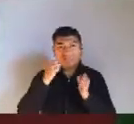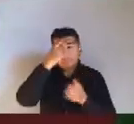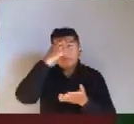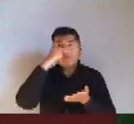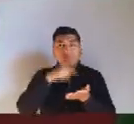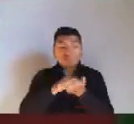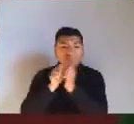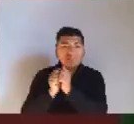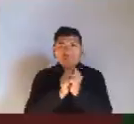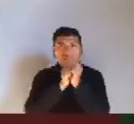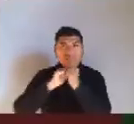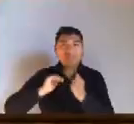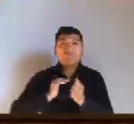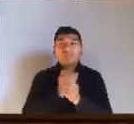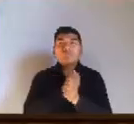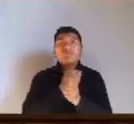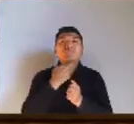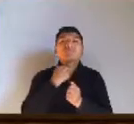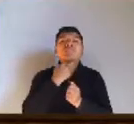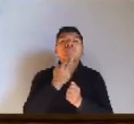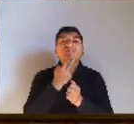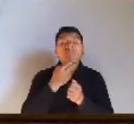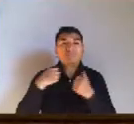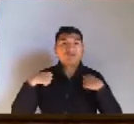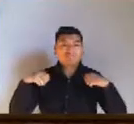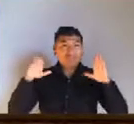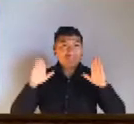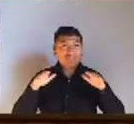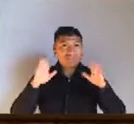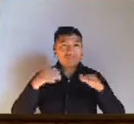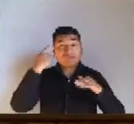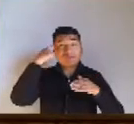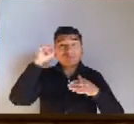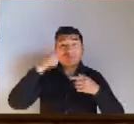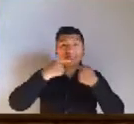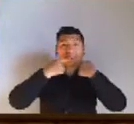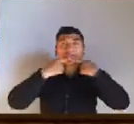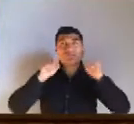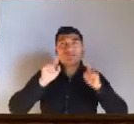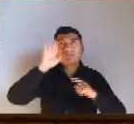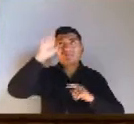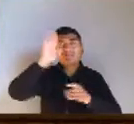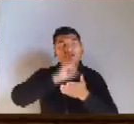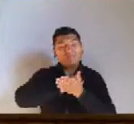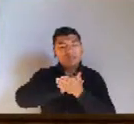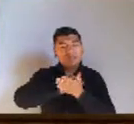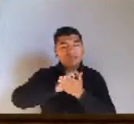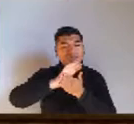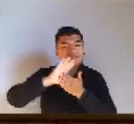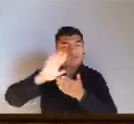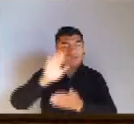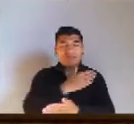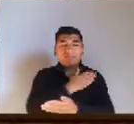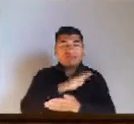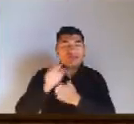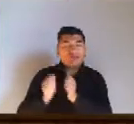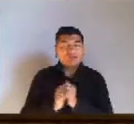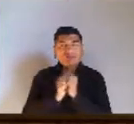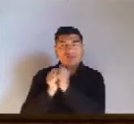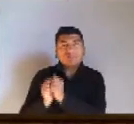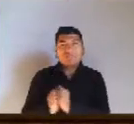eso unimos nuestras voces a la de los ángeles para proclamar su santidad cantando